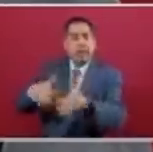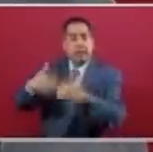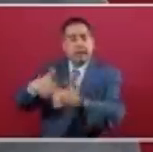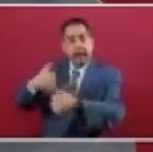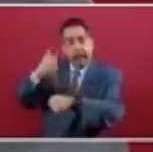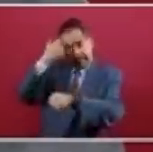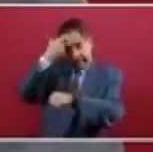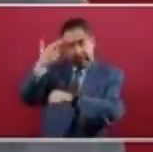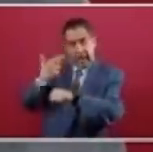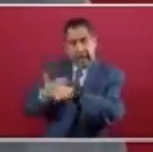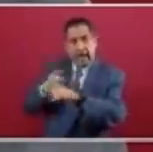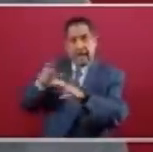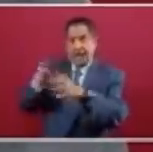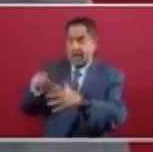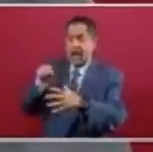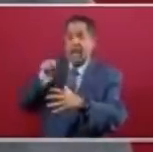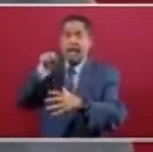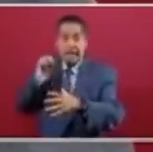contrate